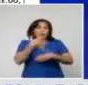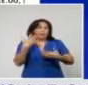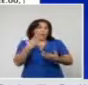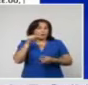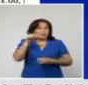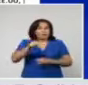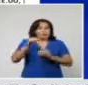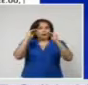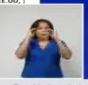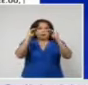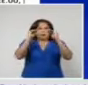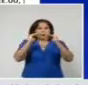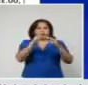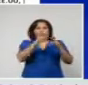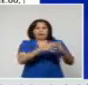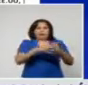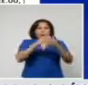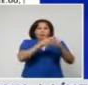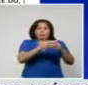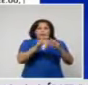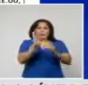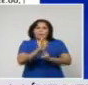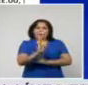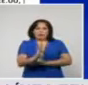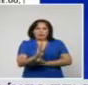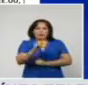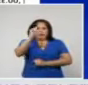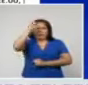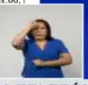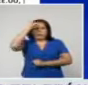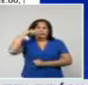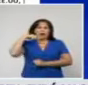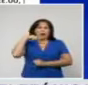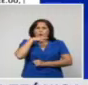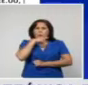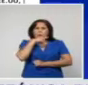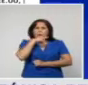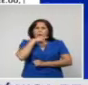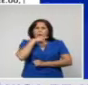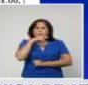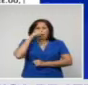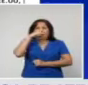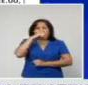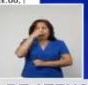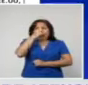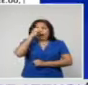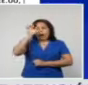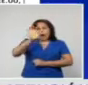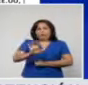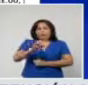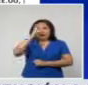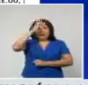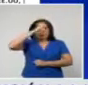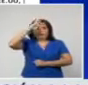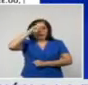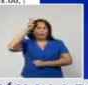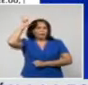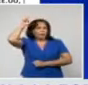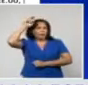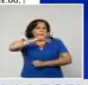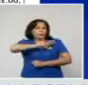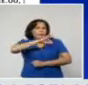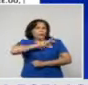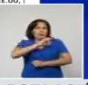orden: Estados Unidos, Brasil, India, Rusia, Sudáfrica, México, Perú, Chile y